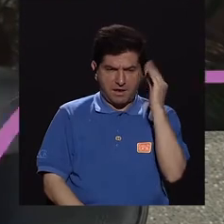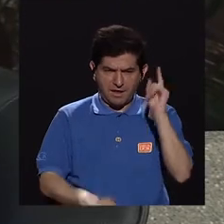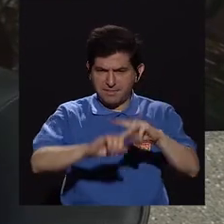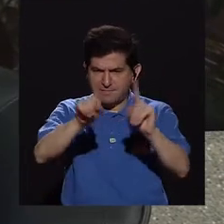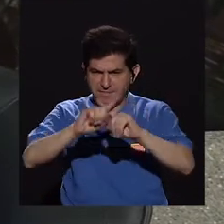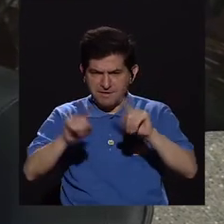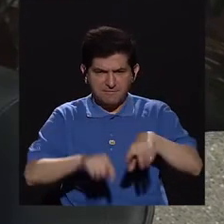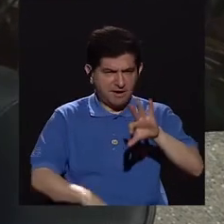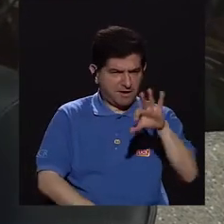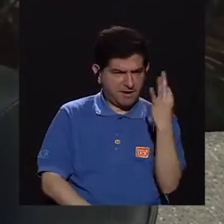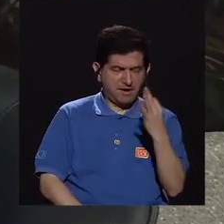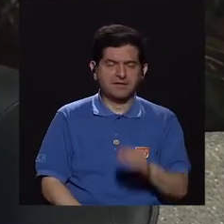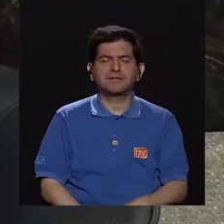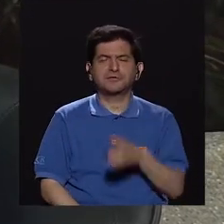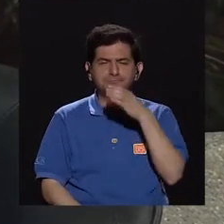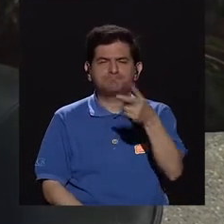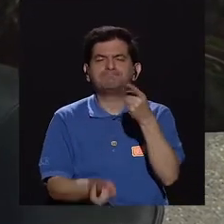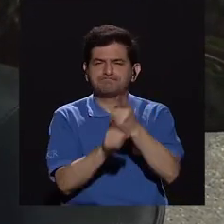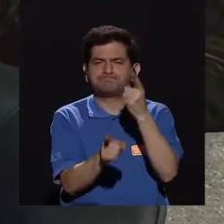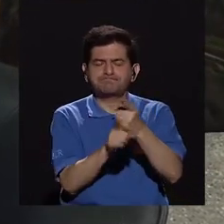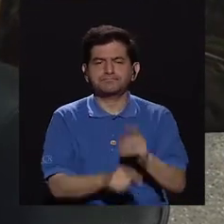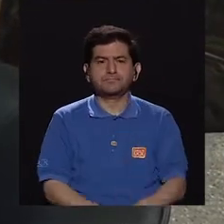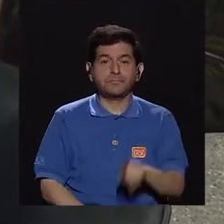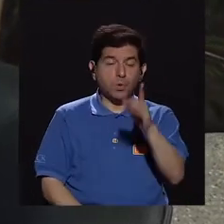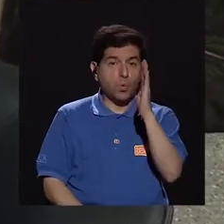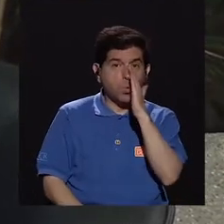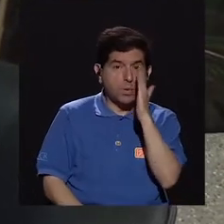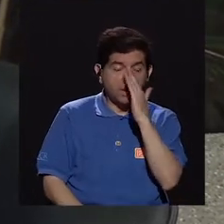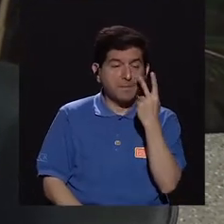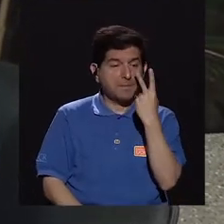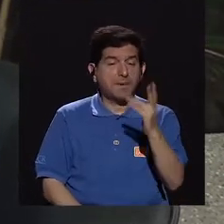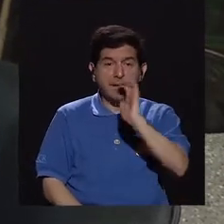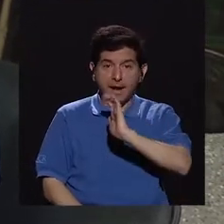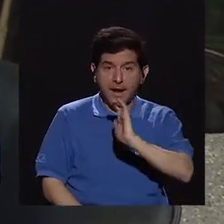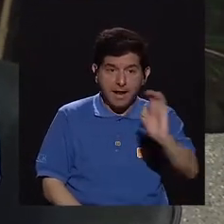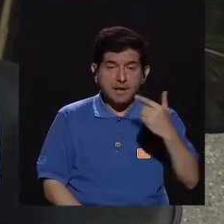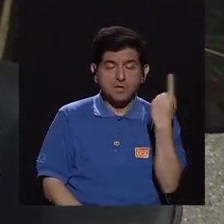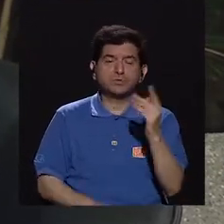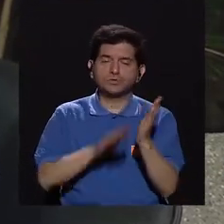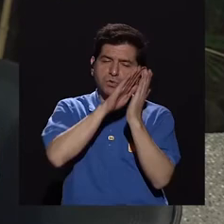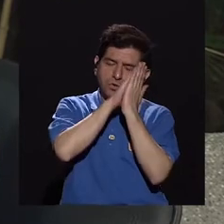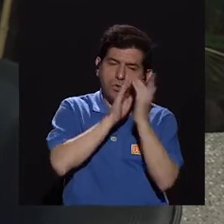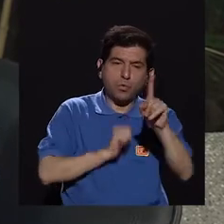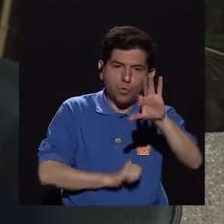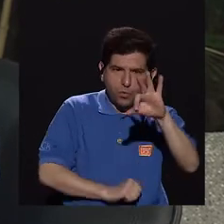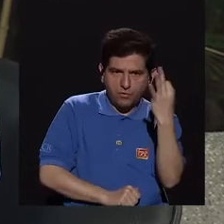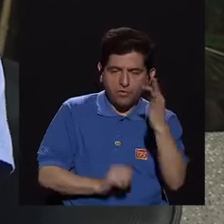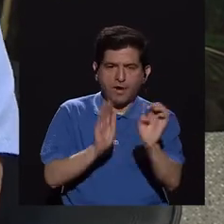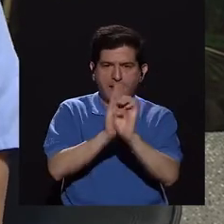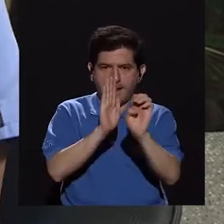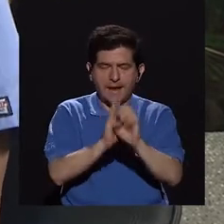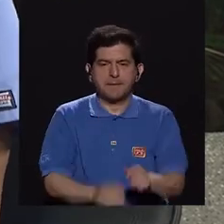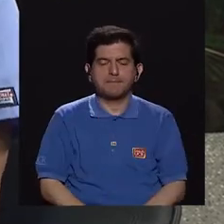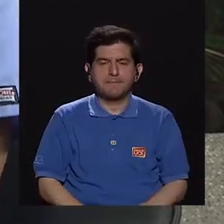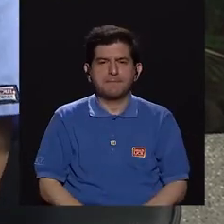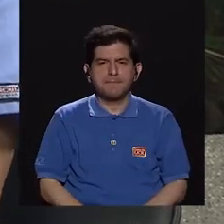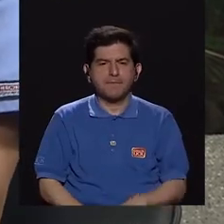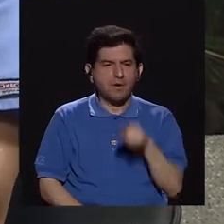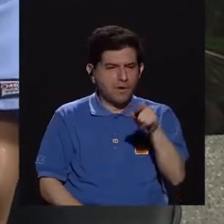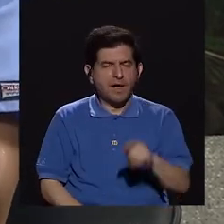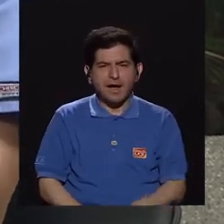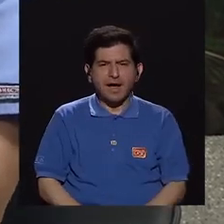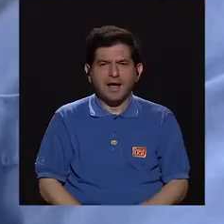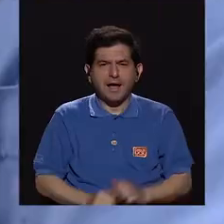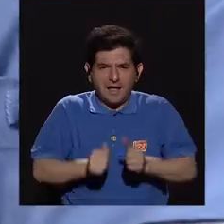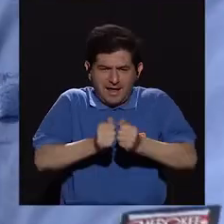experimentar con diferentes posiciones es lo más recomendable. Si una mamá ve a su niño que solo duerme en una posición, por ejemplo, que hay un patrón